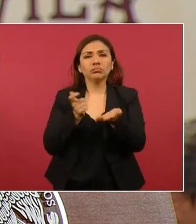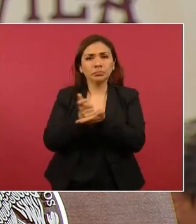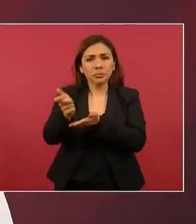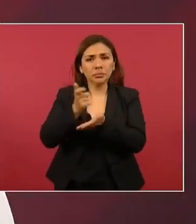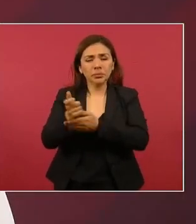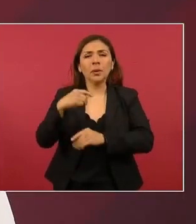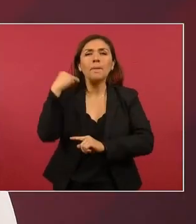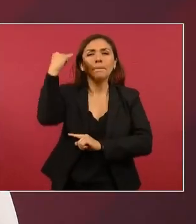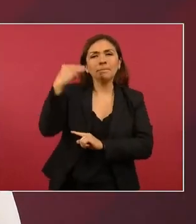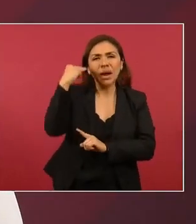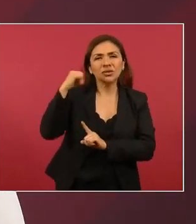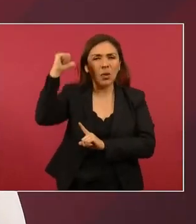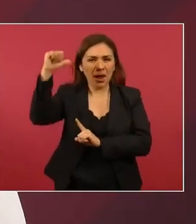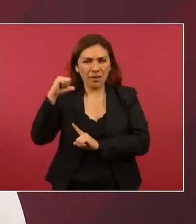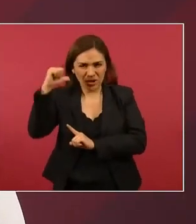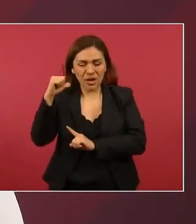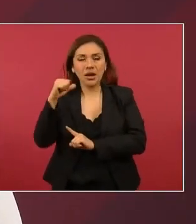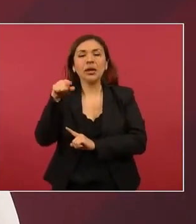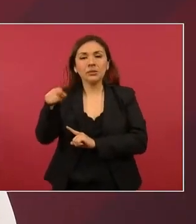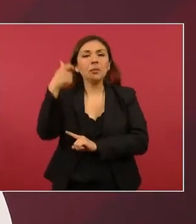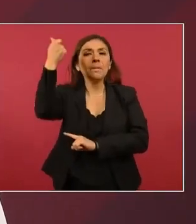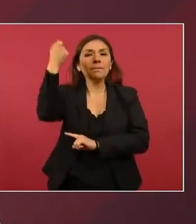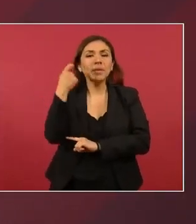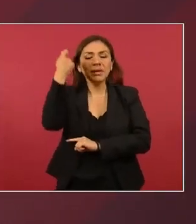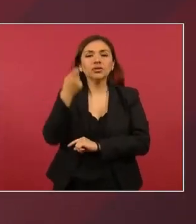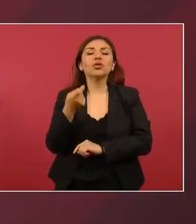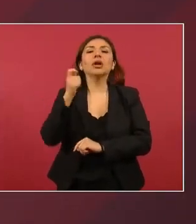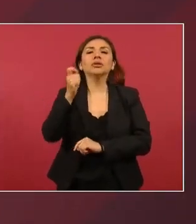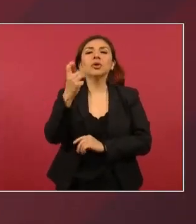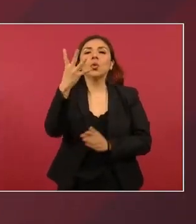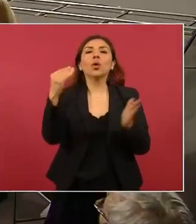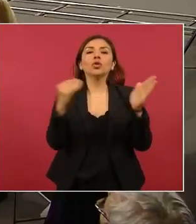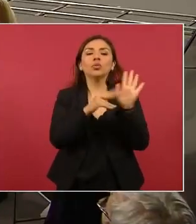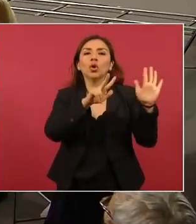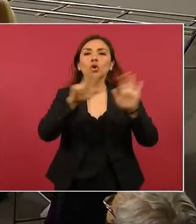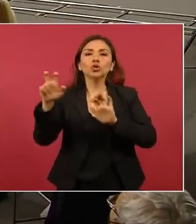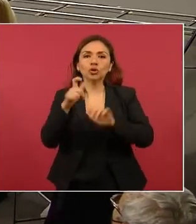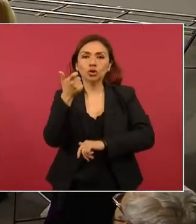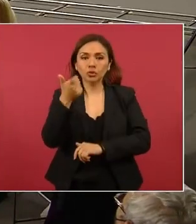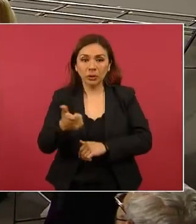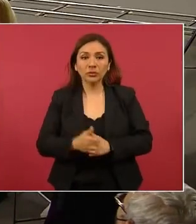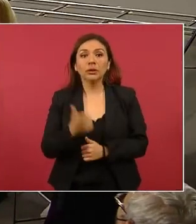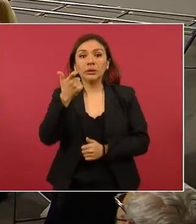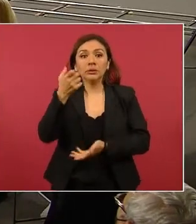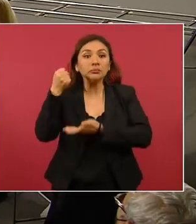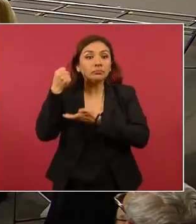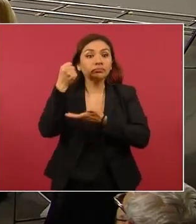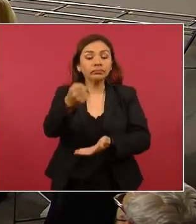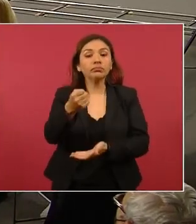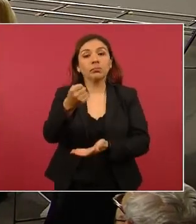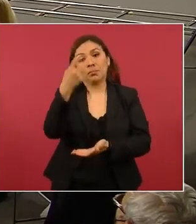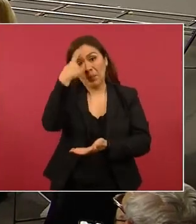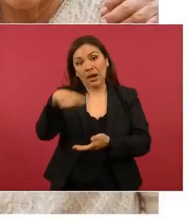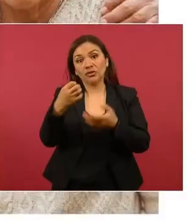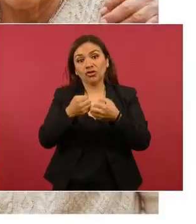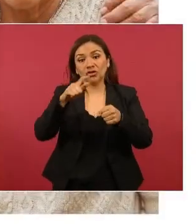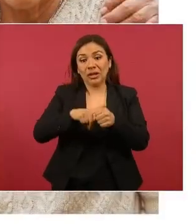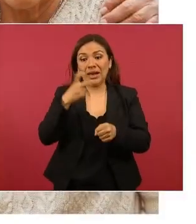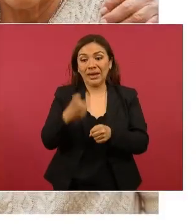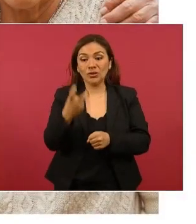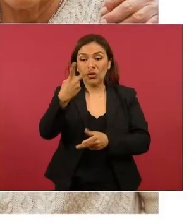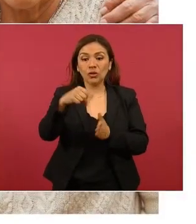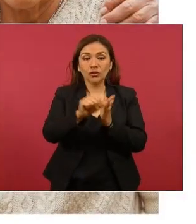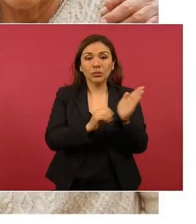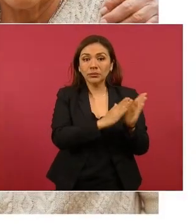bimestre marzo-abril su pensión por 4.800 pesos. La inversión social en este bimestre será